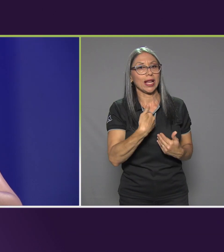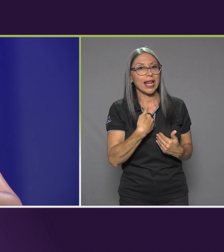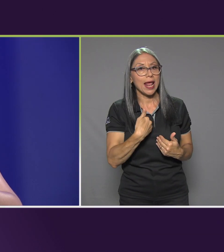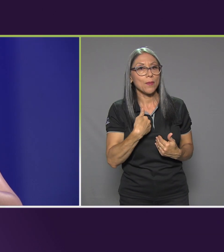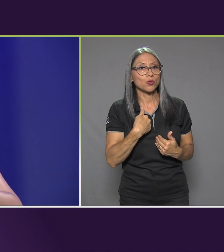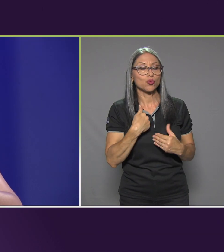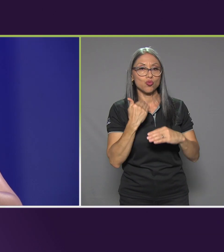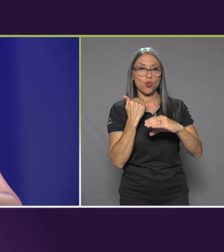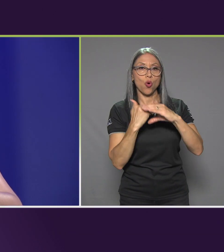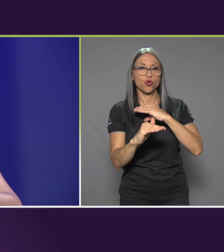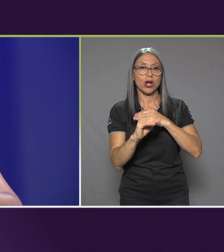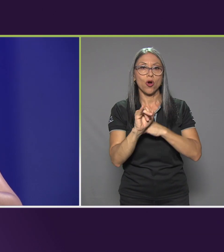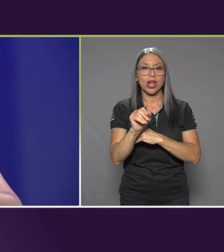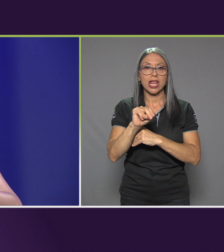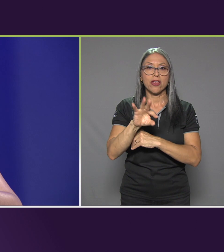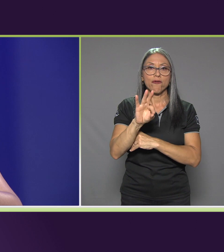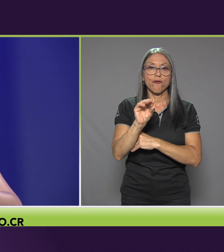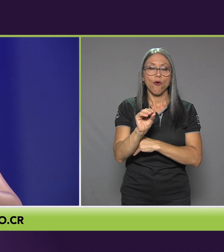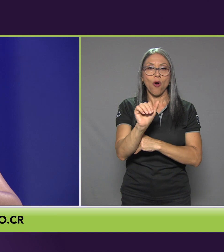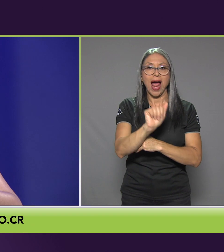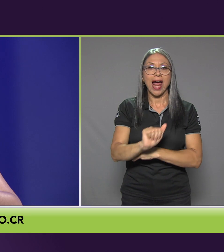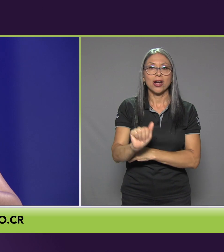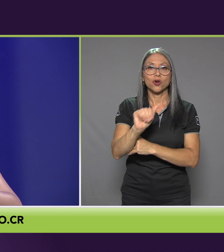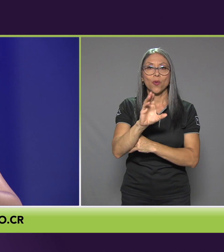a disposición un correo que es